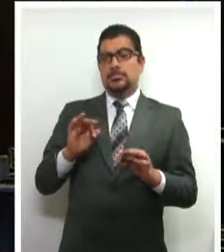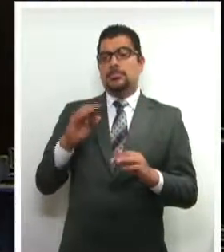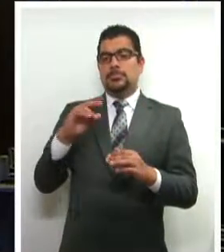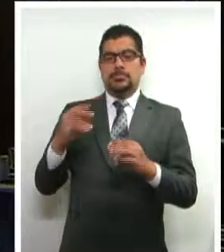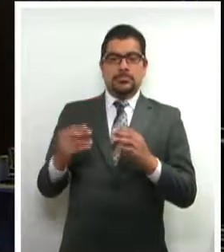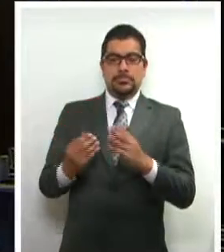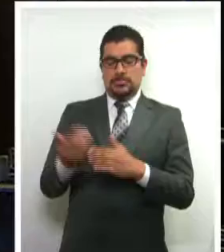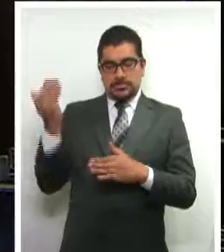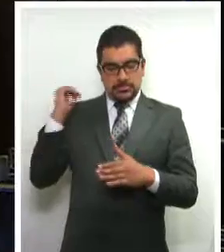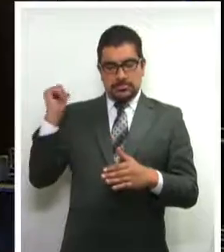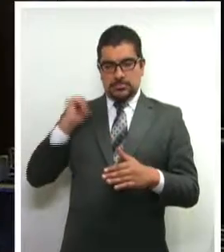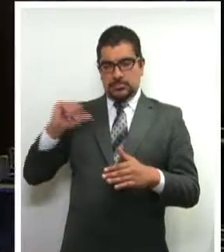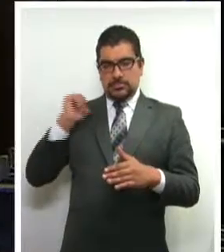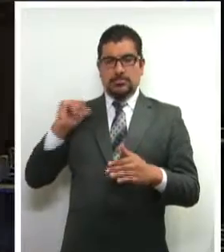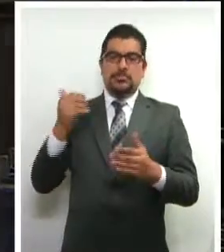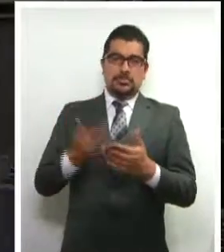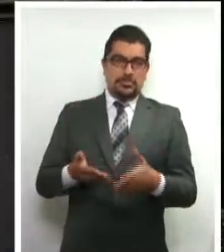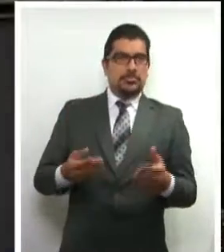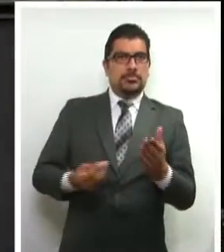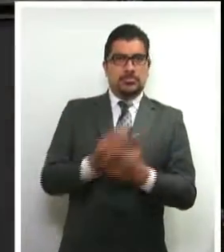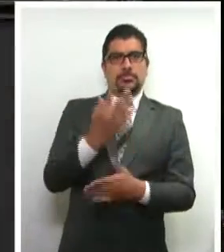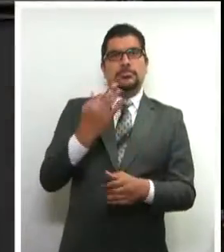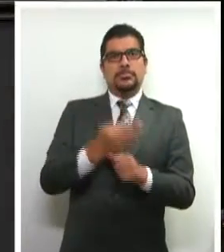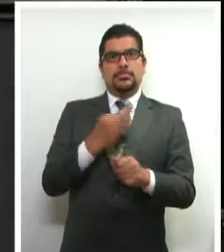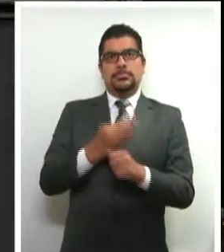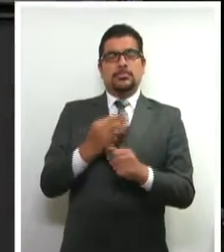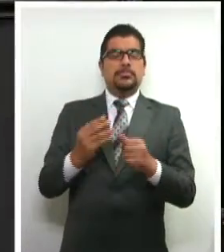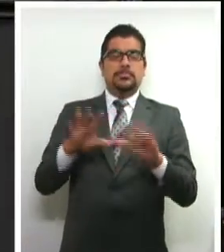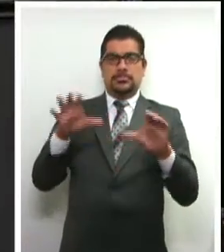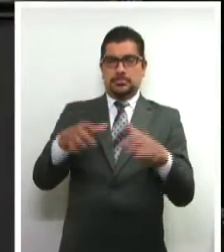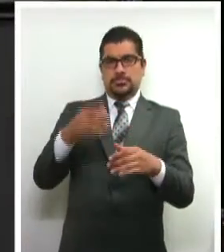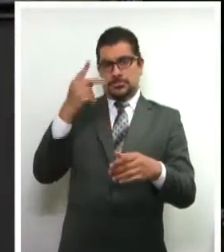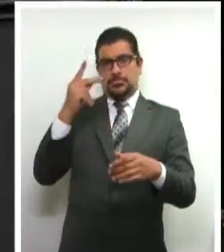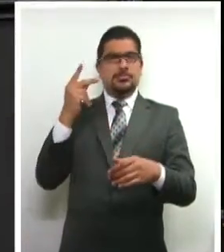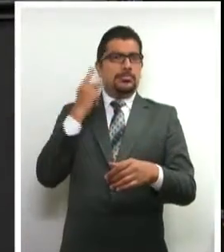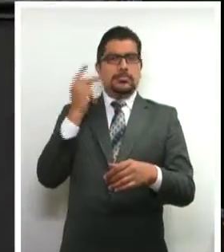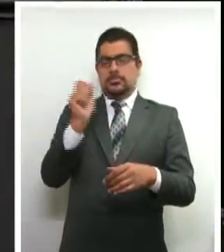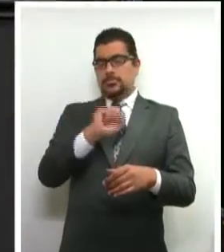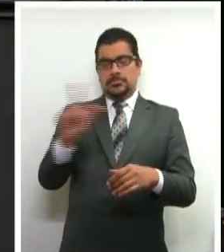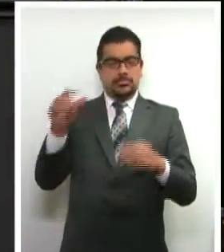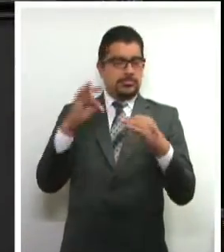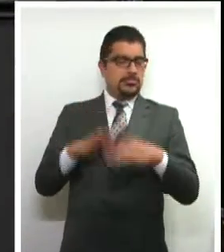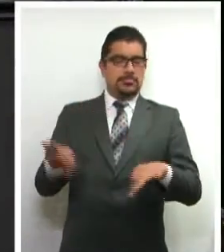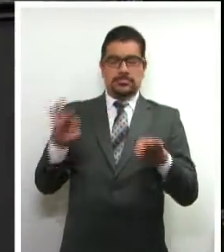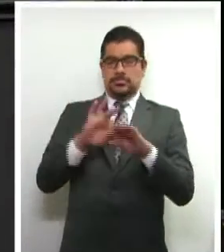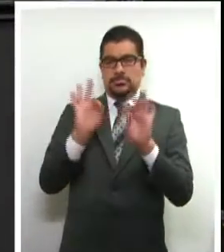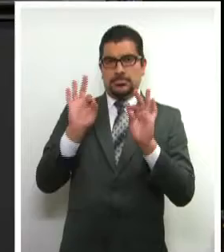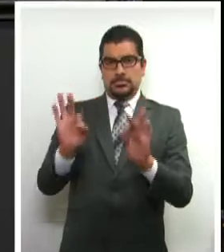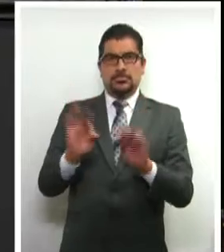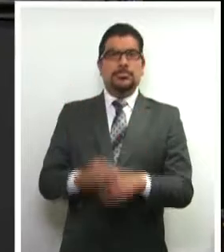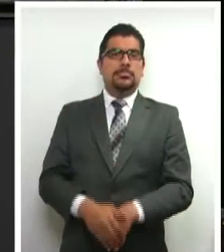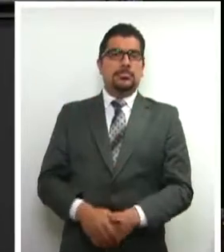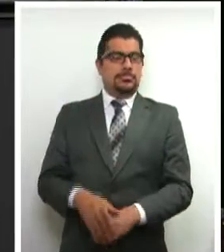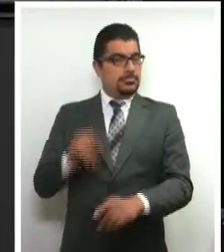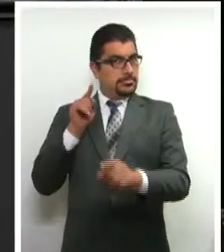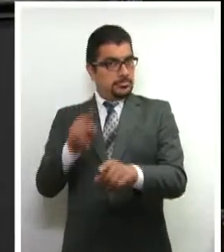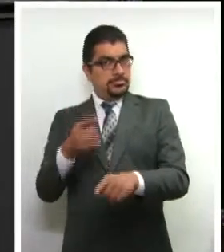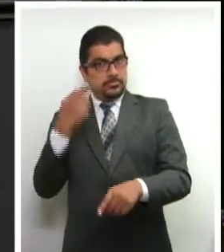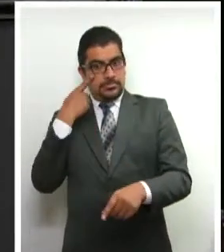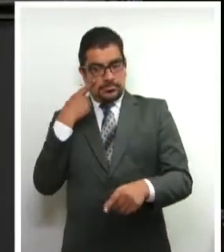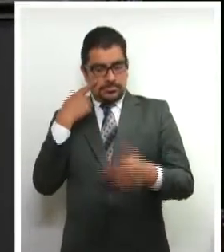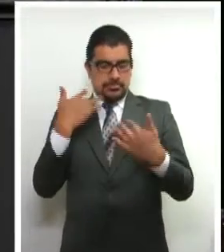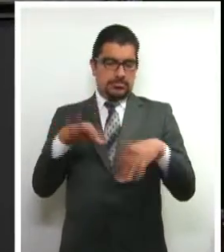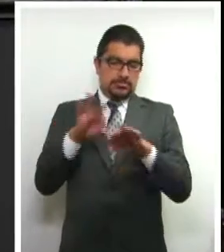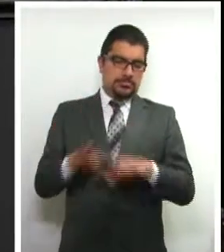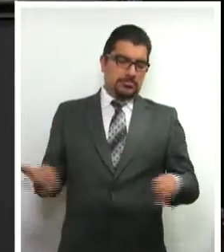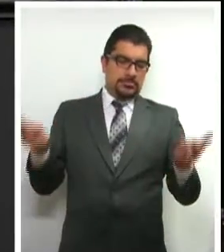nuevo, el español, y adquirió un carácter político fundamental. Aquí claramente observamos la